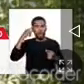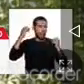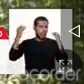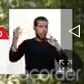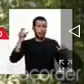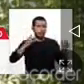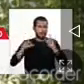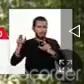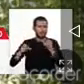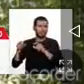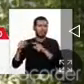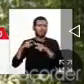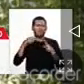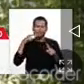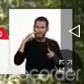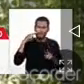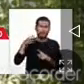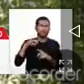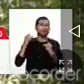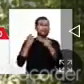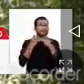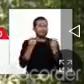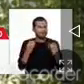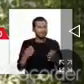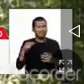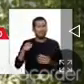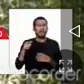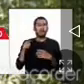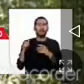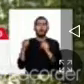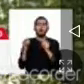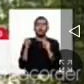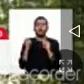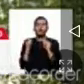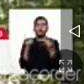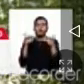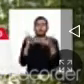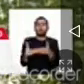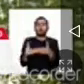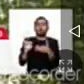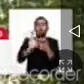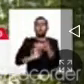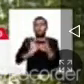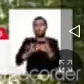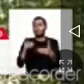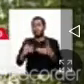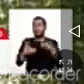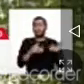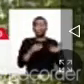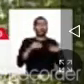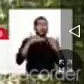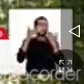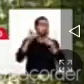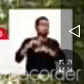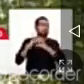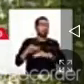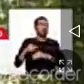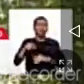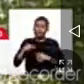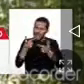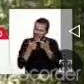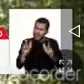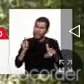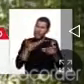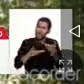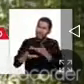de todos los signos que genera mecanismos proteccionistas que genera mecanismos que están negando el valor de la